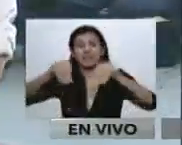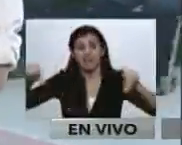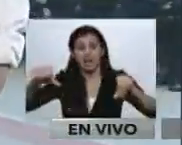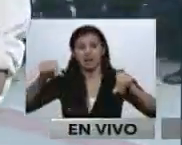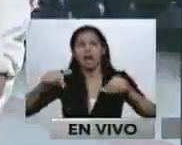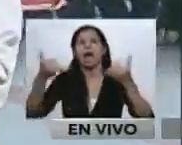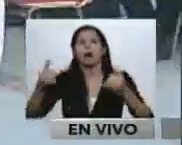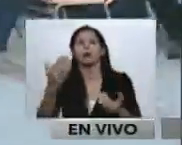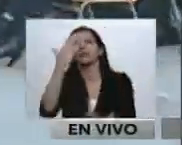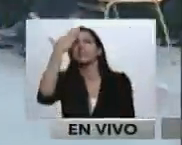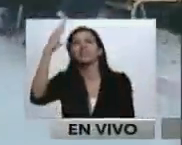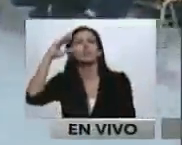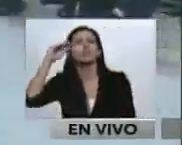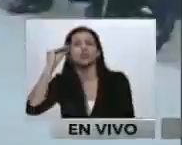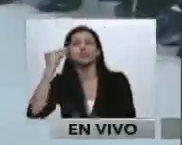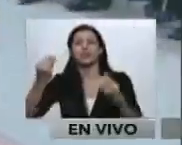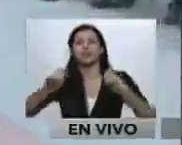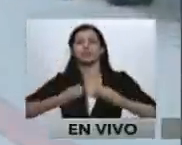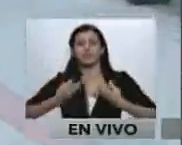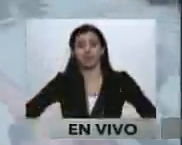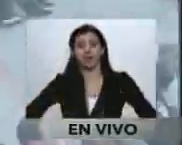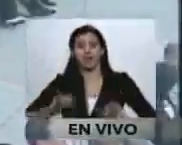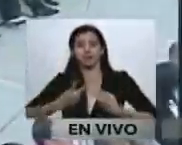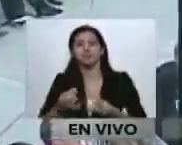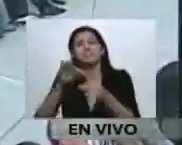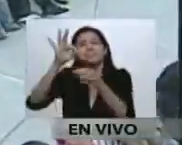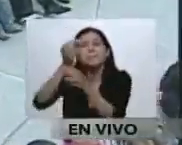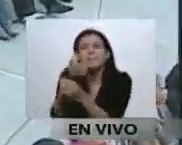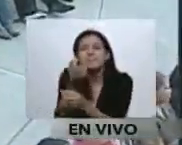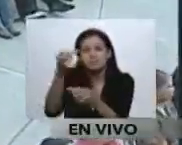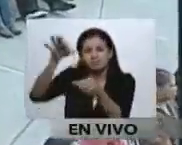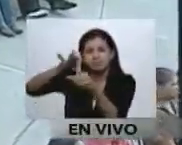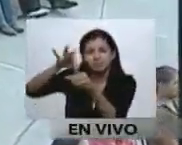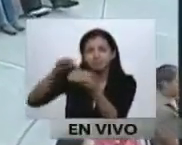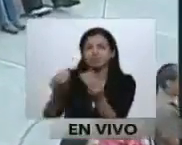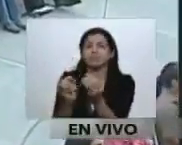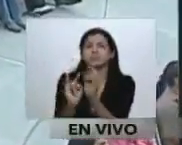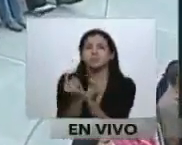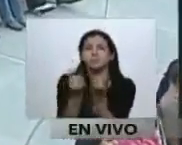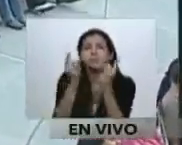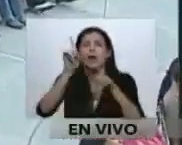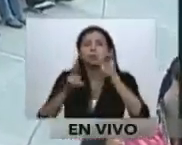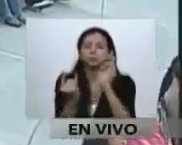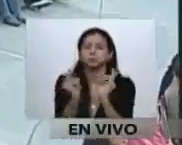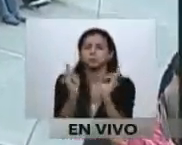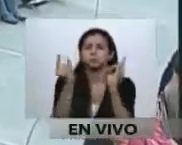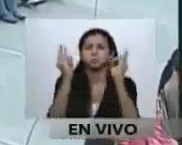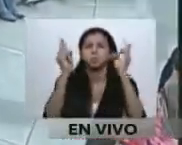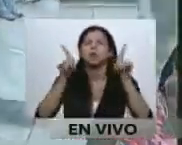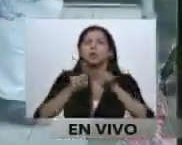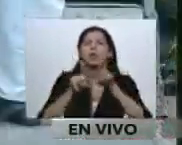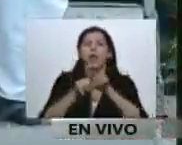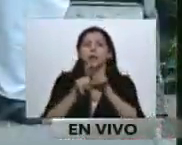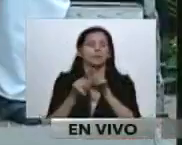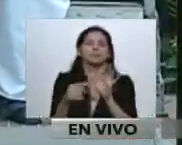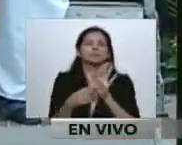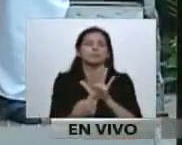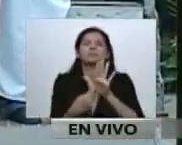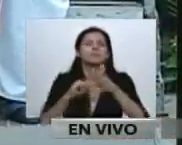al Dios de la vida estas semillas y germinaciones de plantas frutales como expresión de